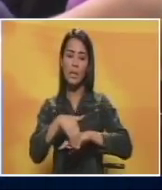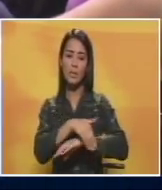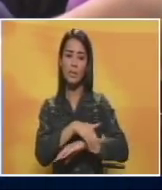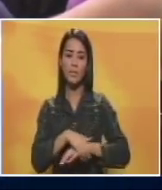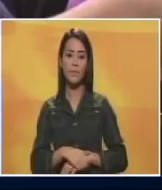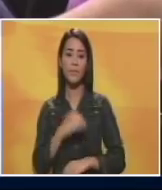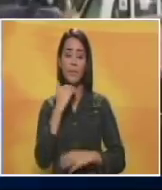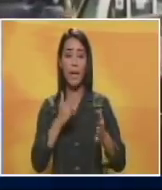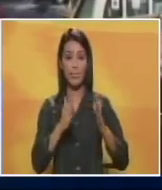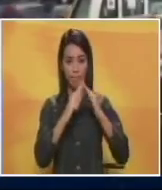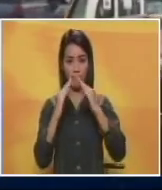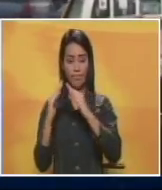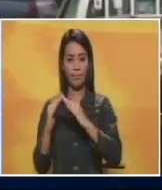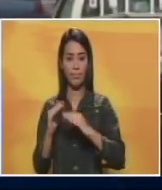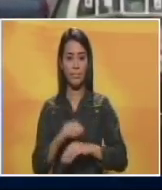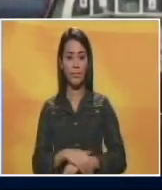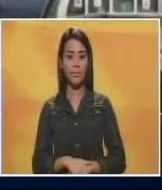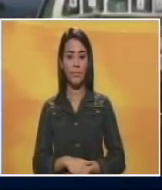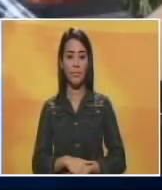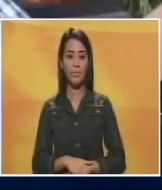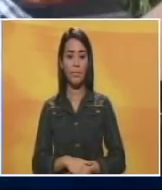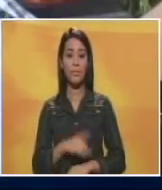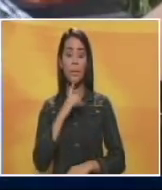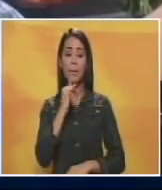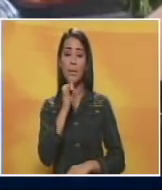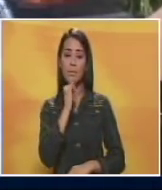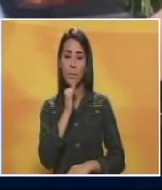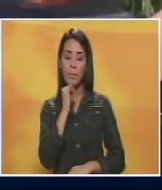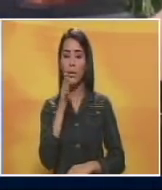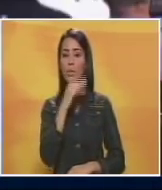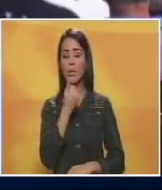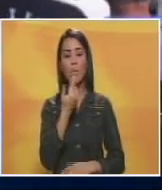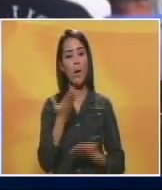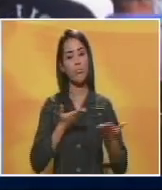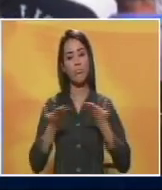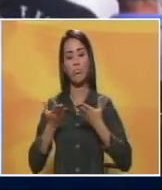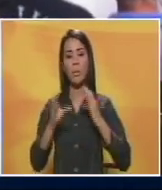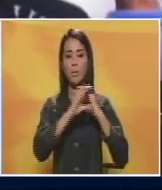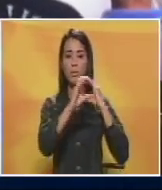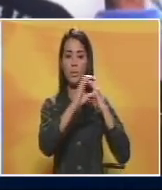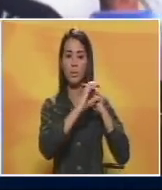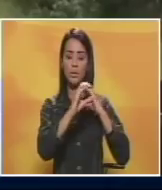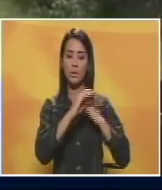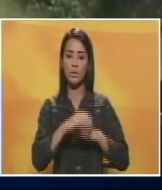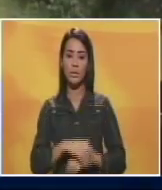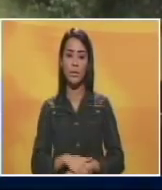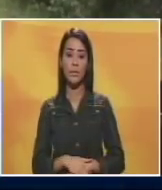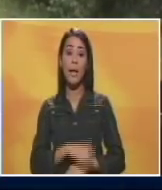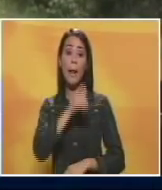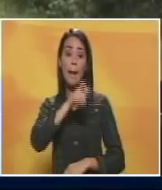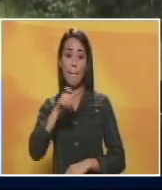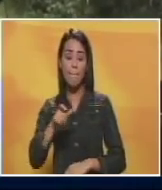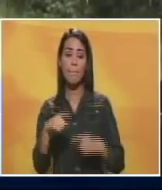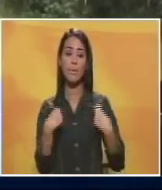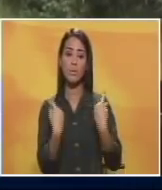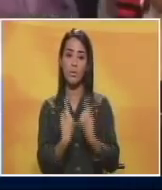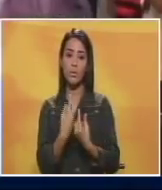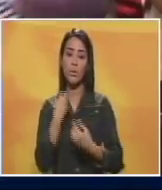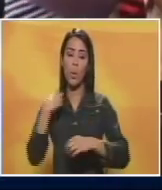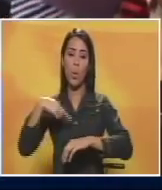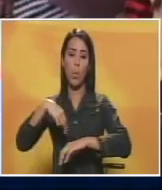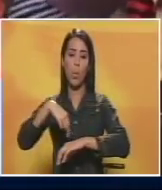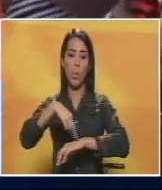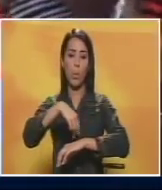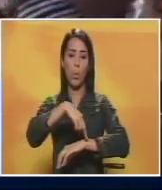la urbanización. Aunado a esto, manifestaron que no cuenta con el servicio de transporte público, por lo que habitantes de la comunidad tienen que caminar